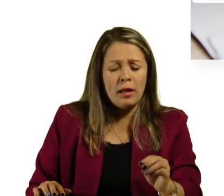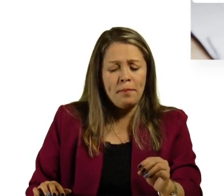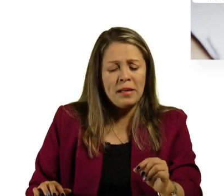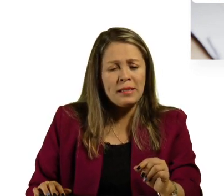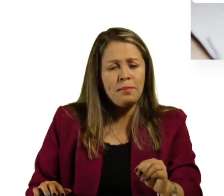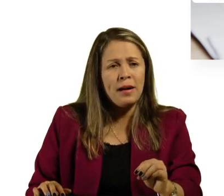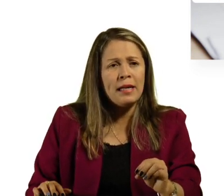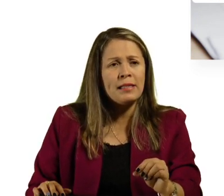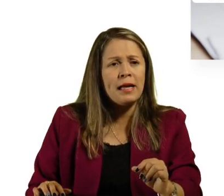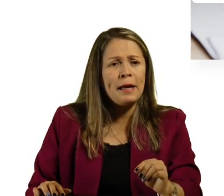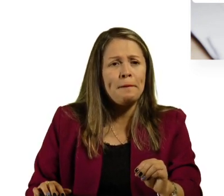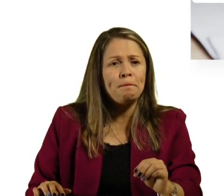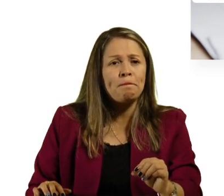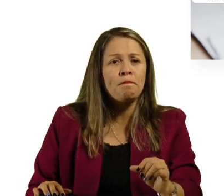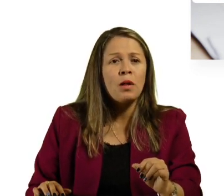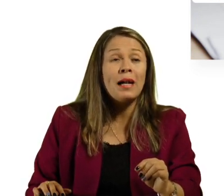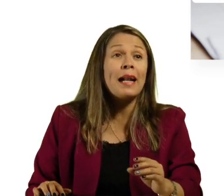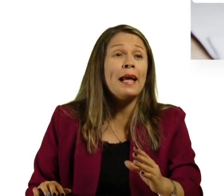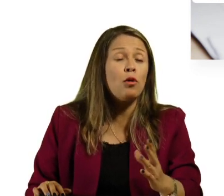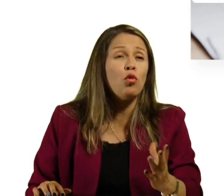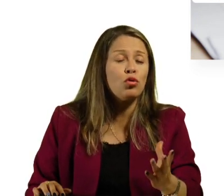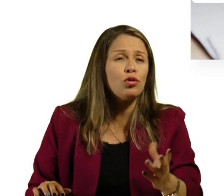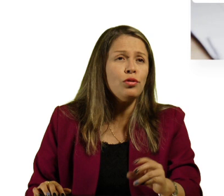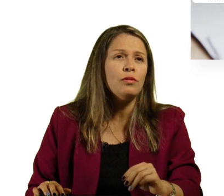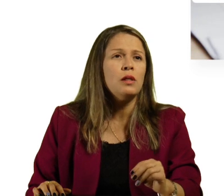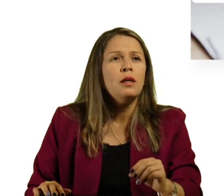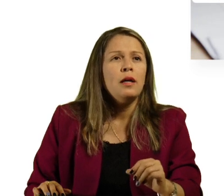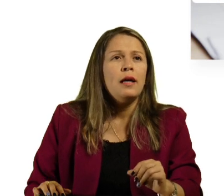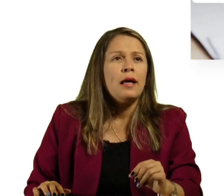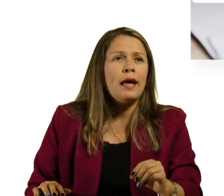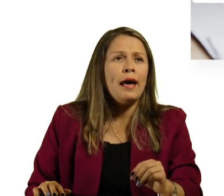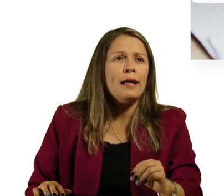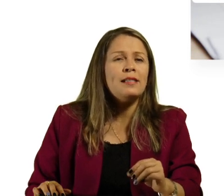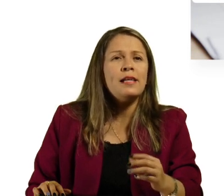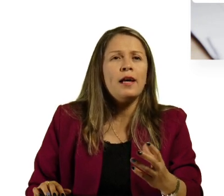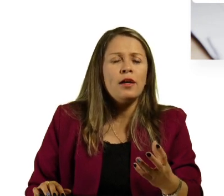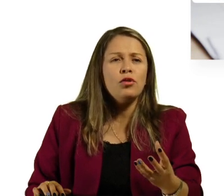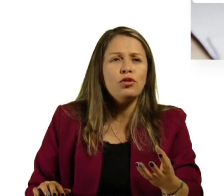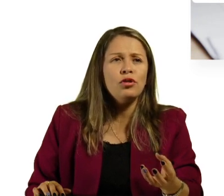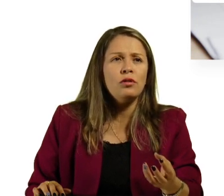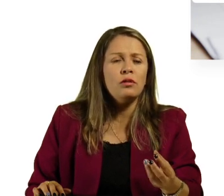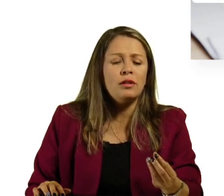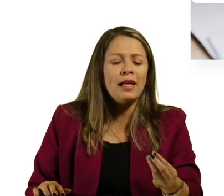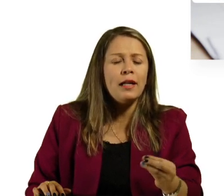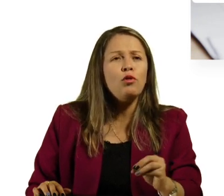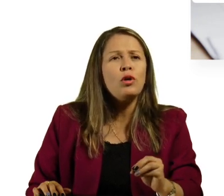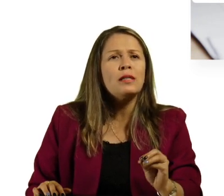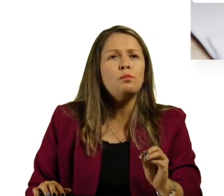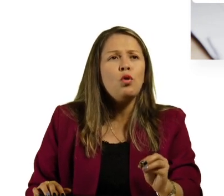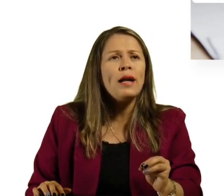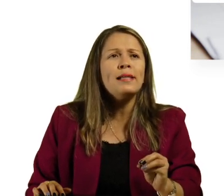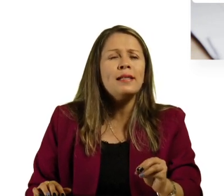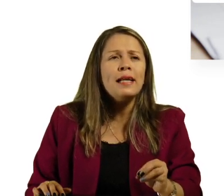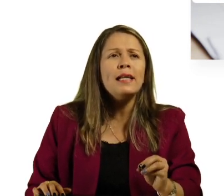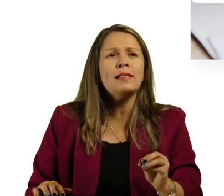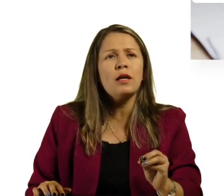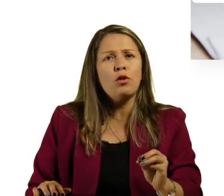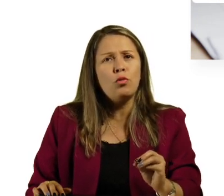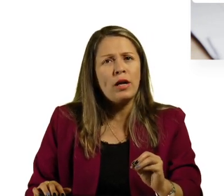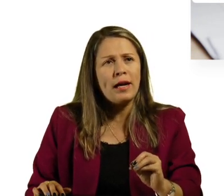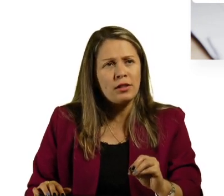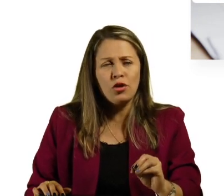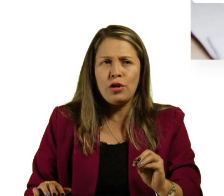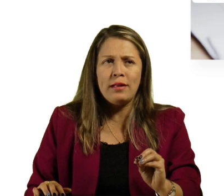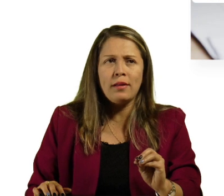los principales recursos, que si ellos tienen unas buenas líneas